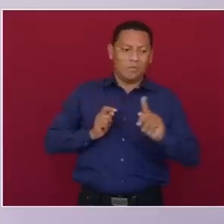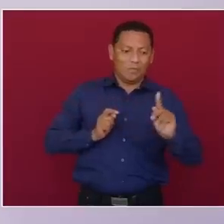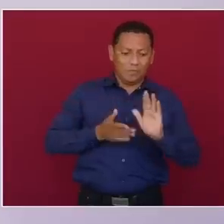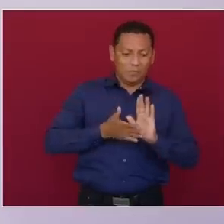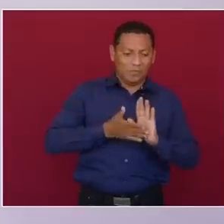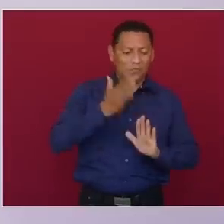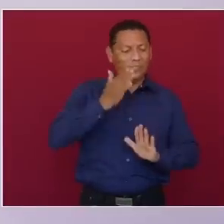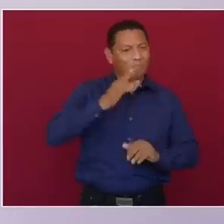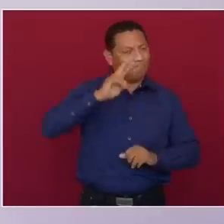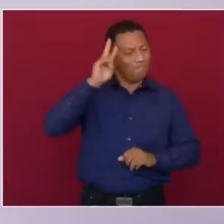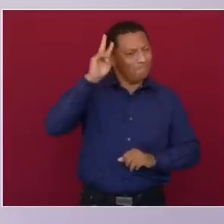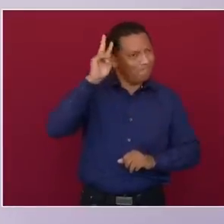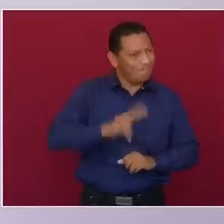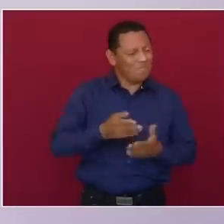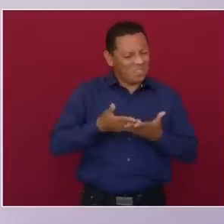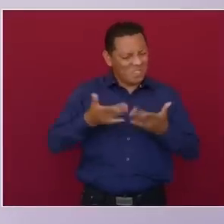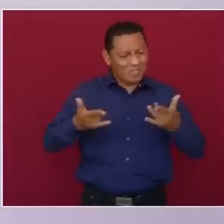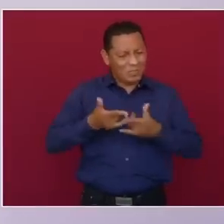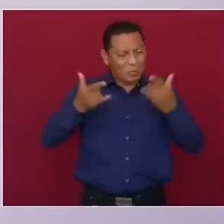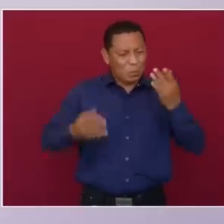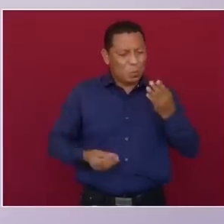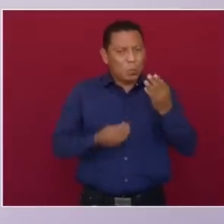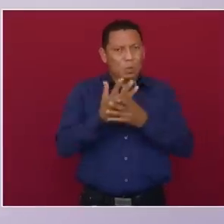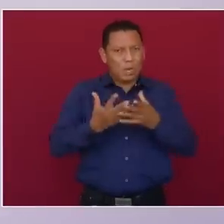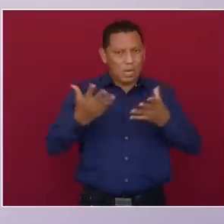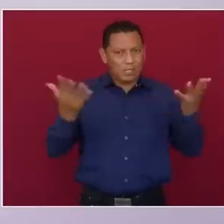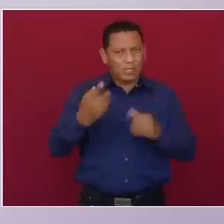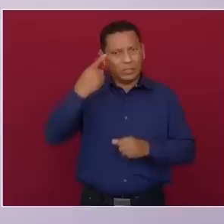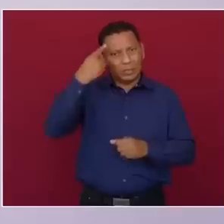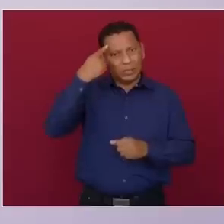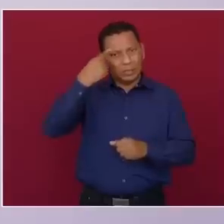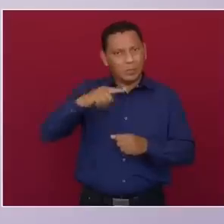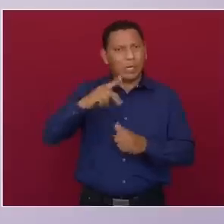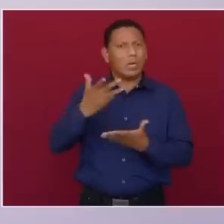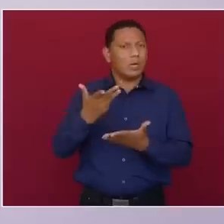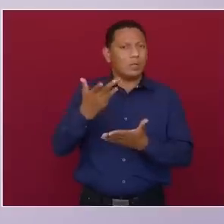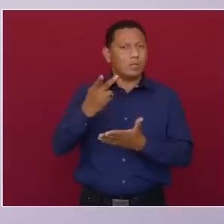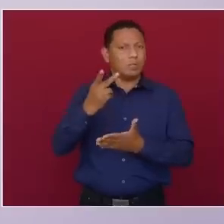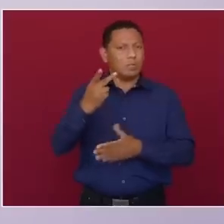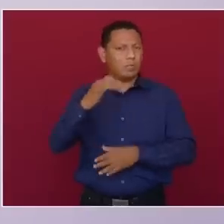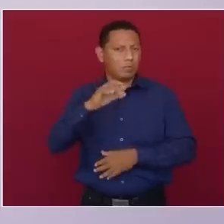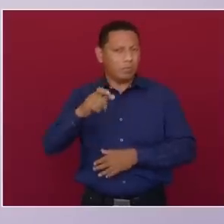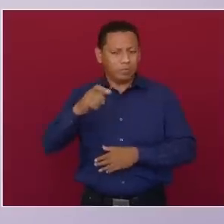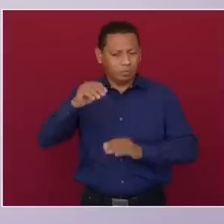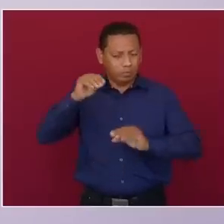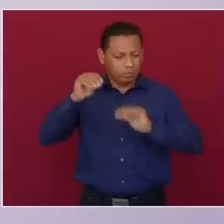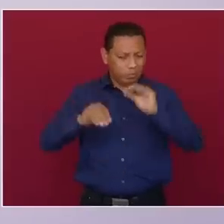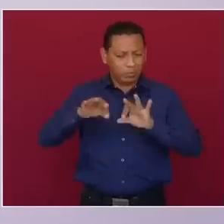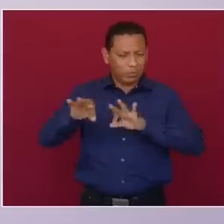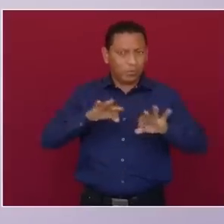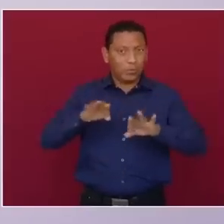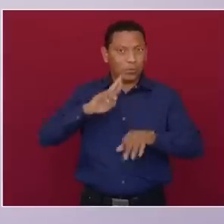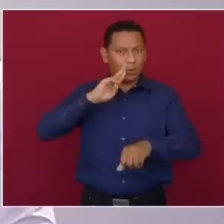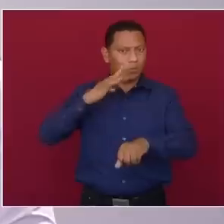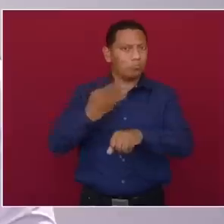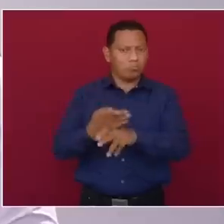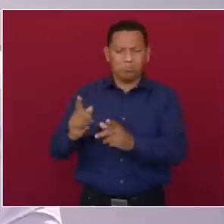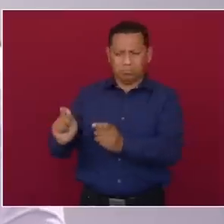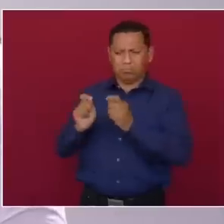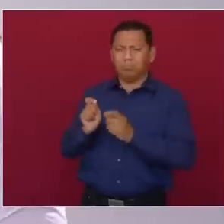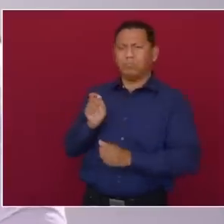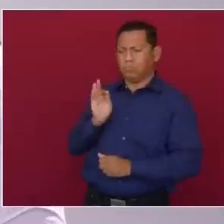y reivindicar la ingeniería petrolera mexicana. Por supuesto, asumiendo la gran